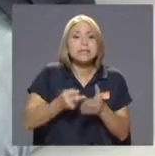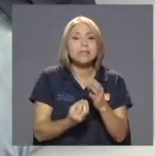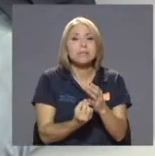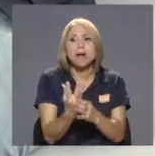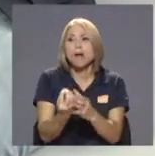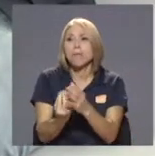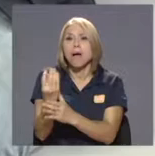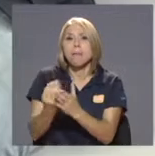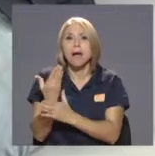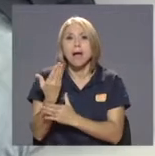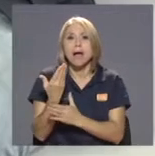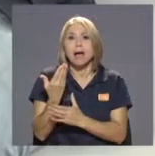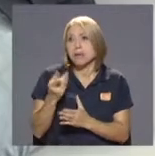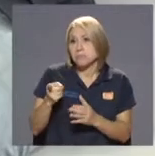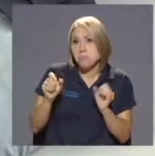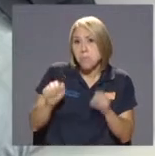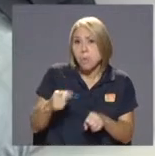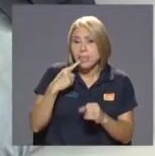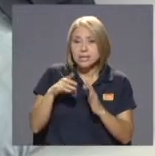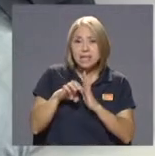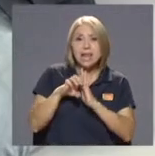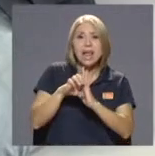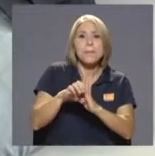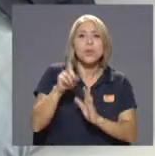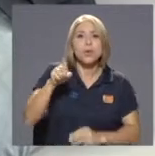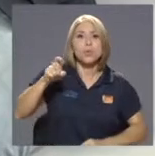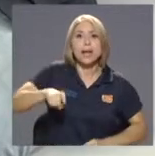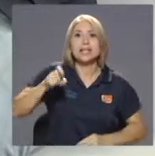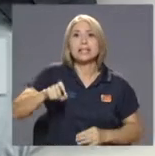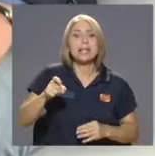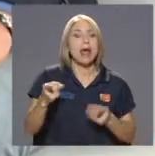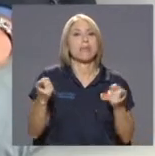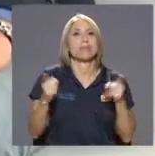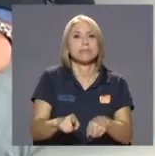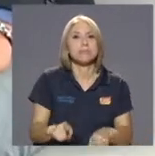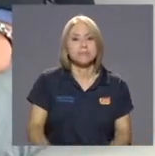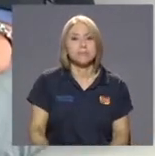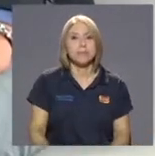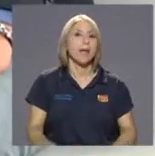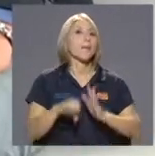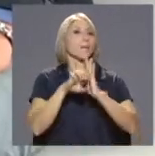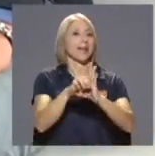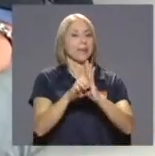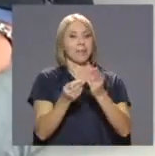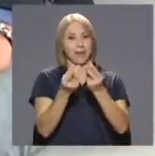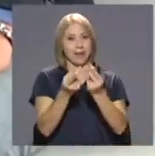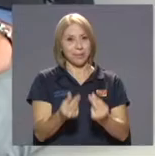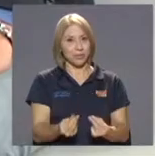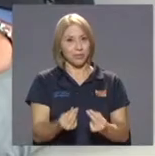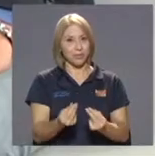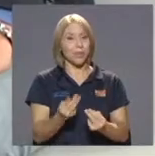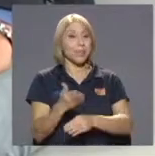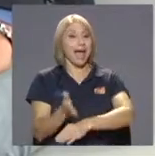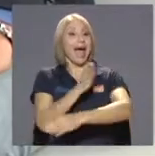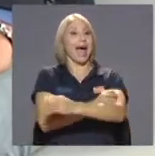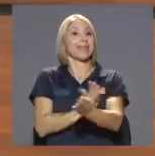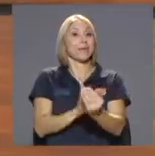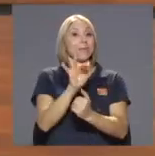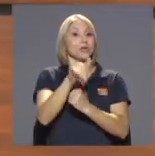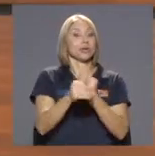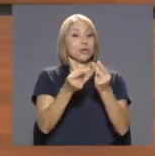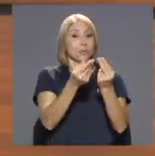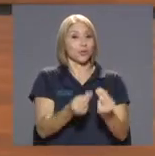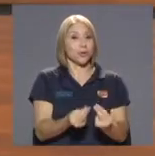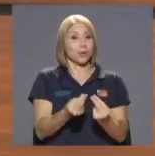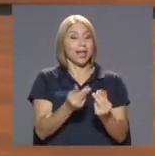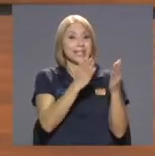un ejemplo claro de cuál podría ser una necesidad emergente. Como por ejemplo, bueno, el presupuesto, el anteproyecto de presupuesto se prepara en